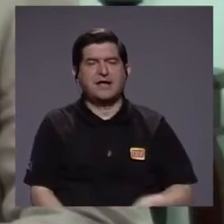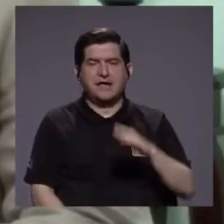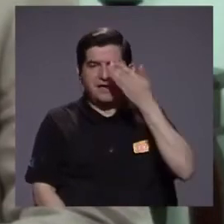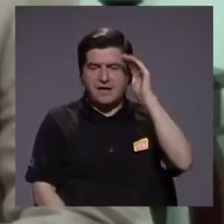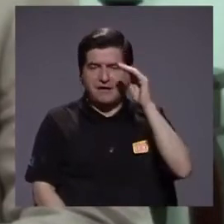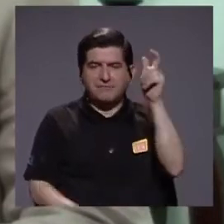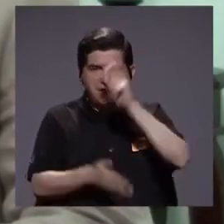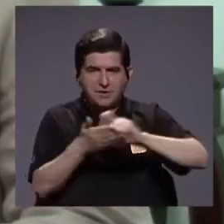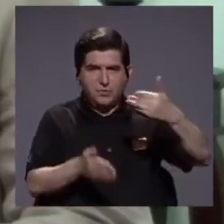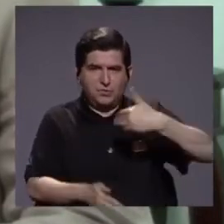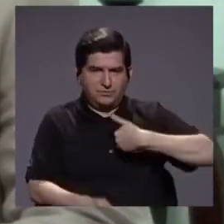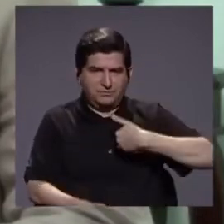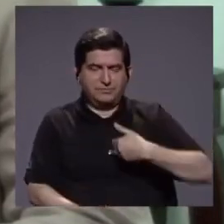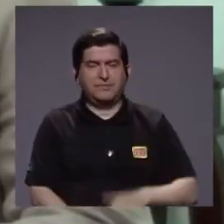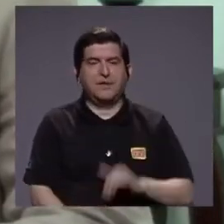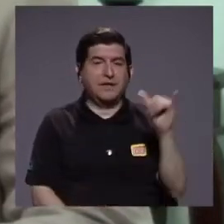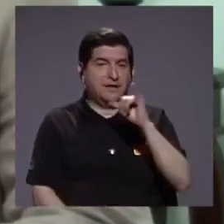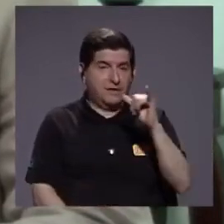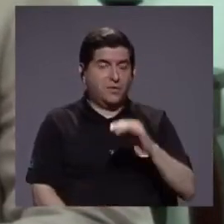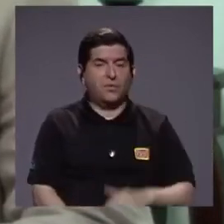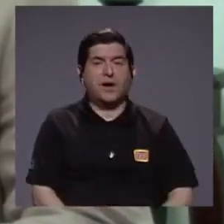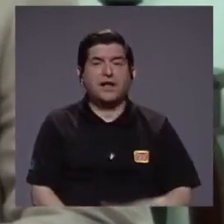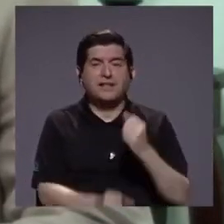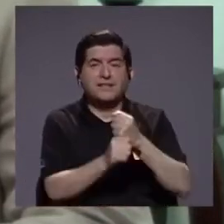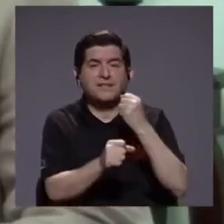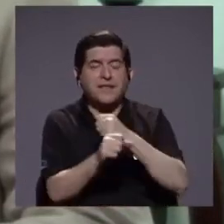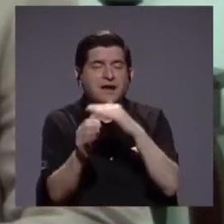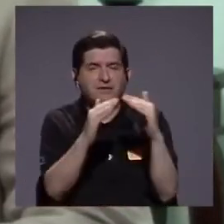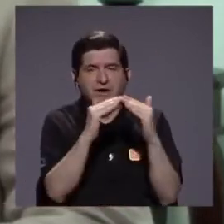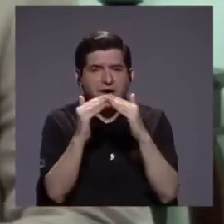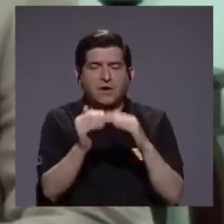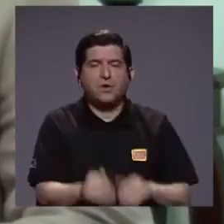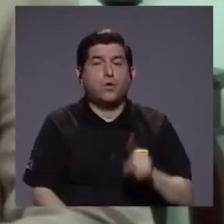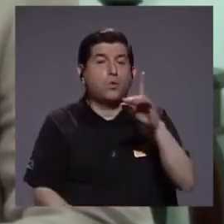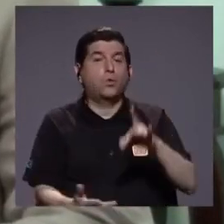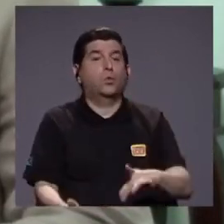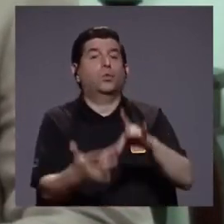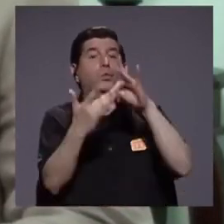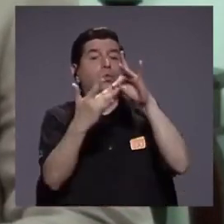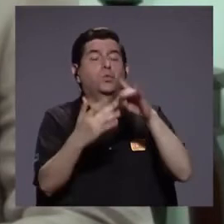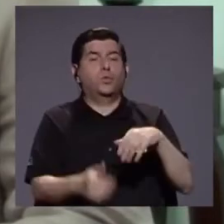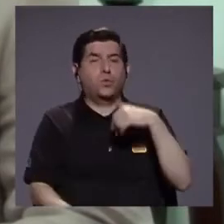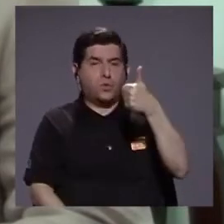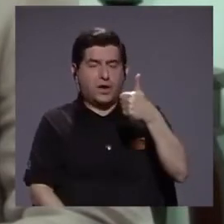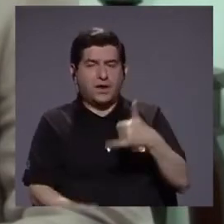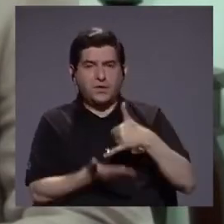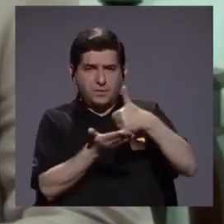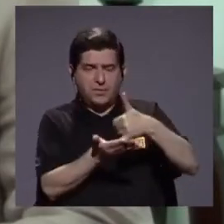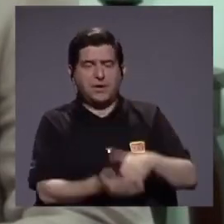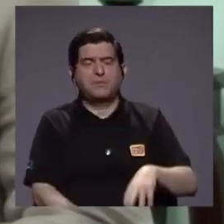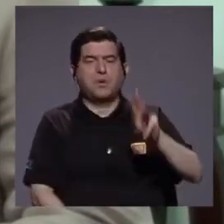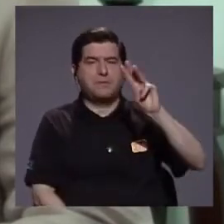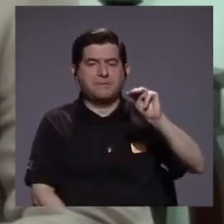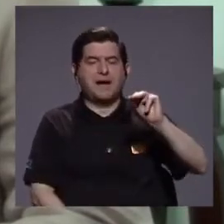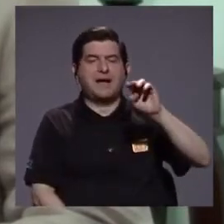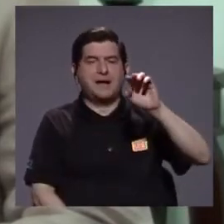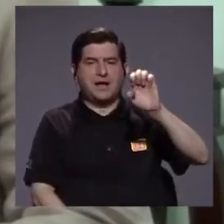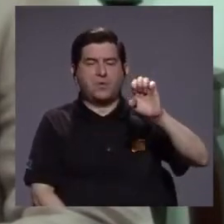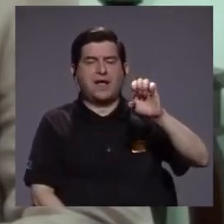También están los trabajos comunales, uno en especial que ganó el premio María Eugenia Dengo